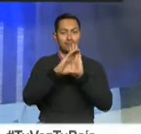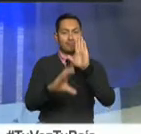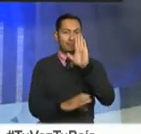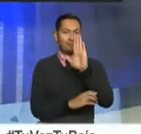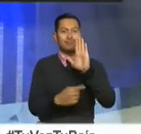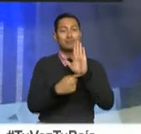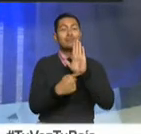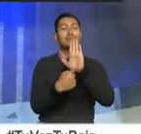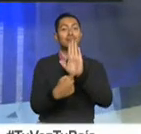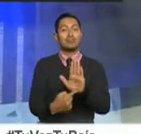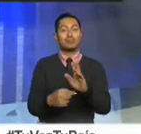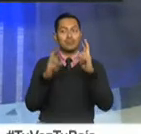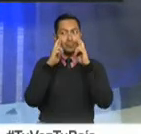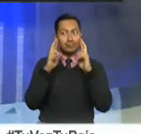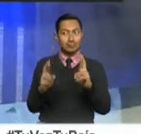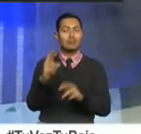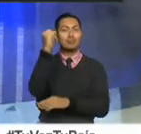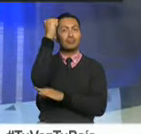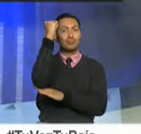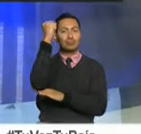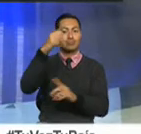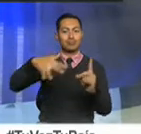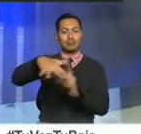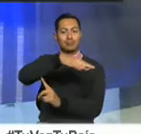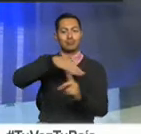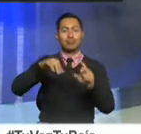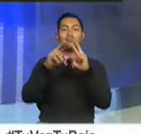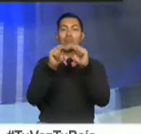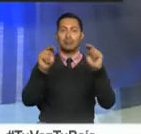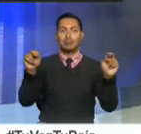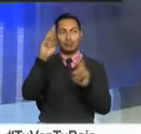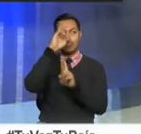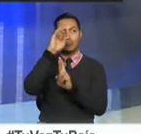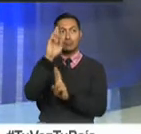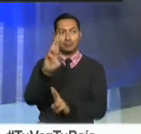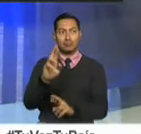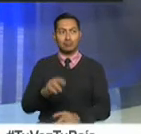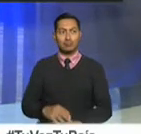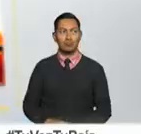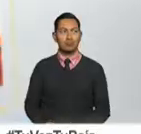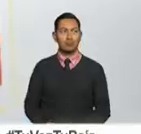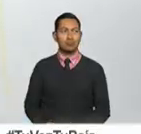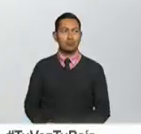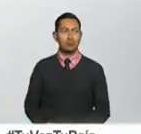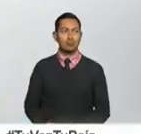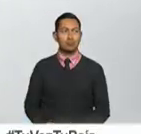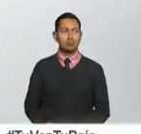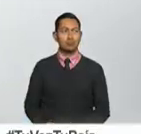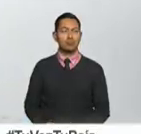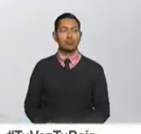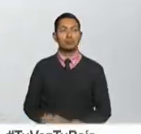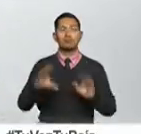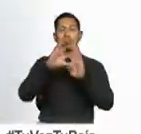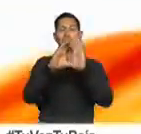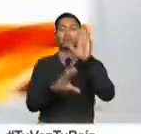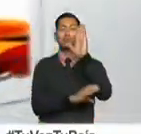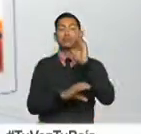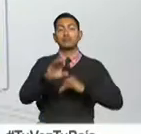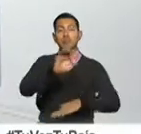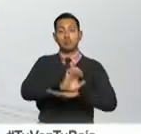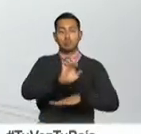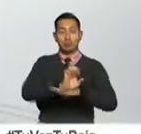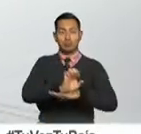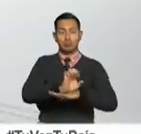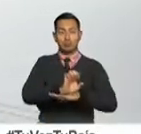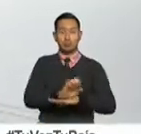es el reconocimiento de los derechos a la naturaleza. A continuación, un reportaje con los detalles. La Constitución de la República del